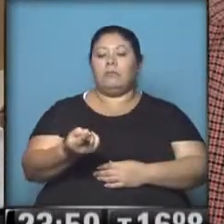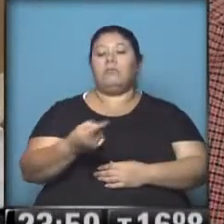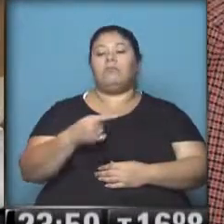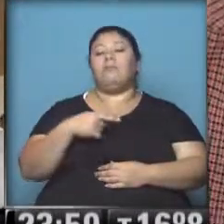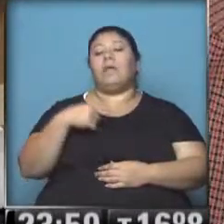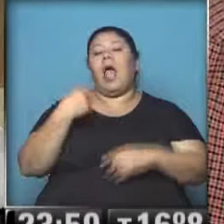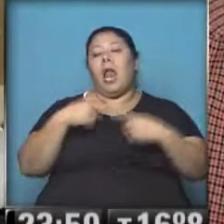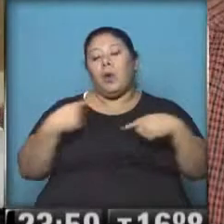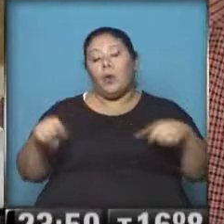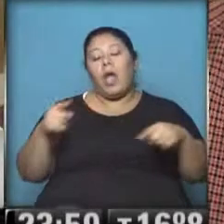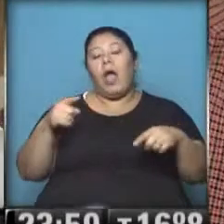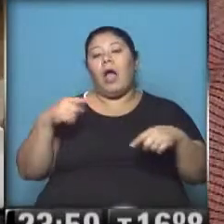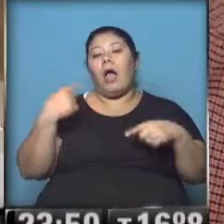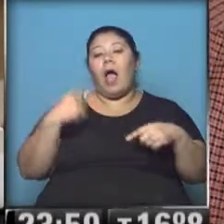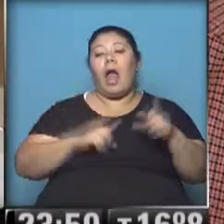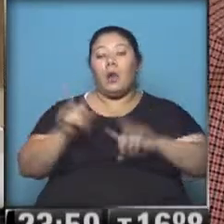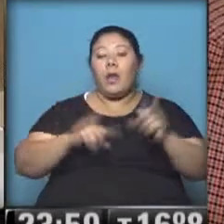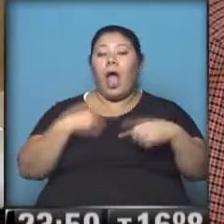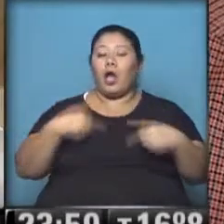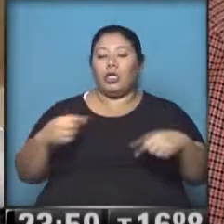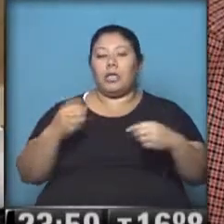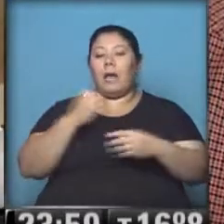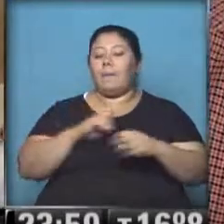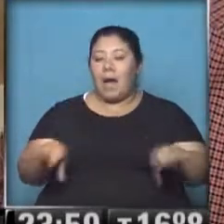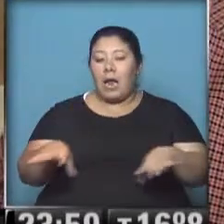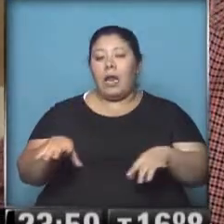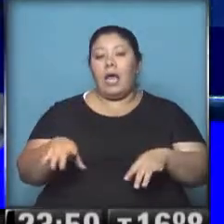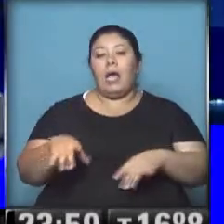que estuvieron surgiendo, el Cyber Monday fue realmente un éxito.